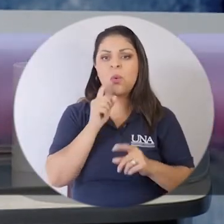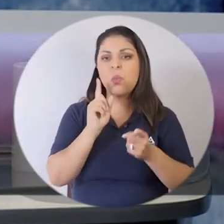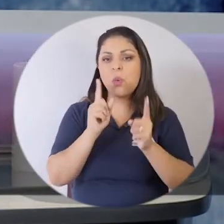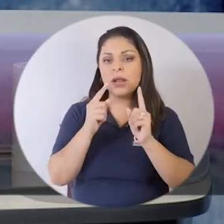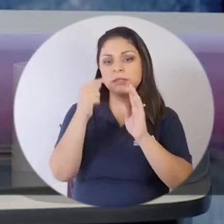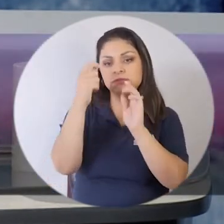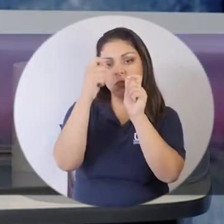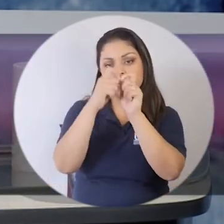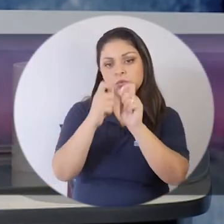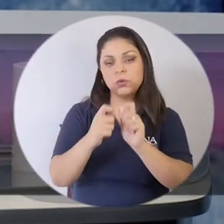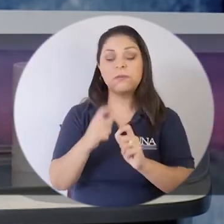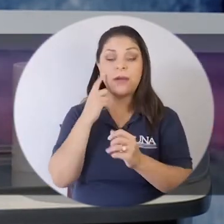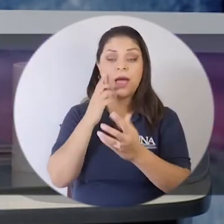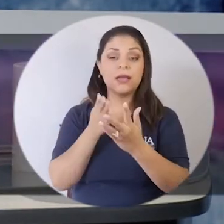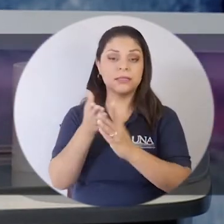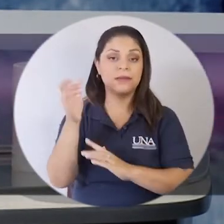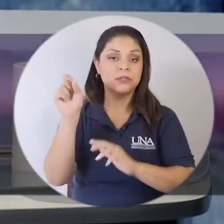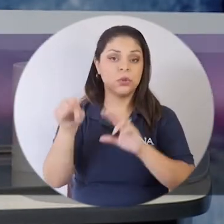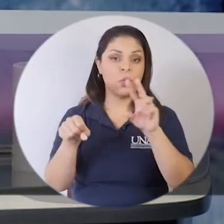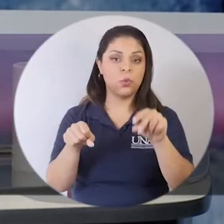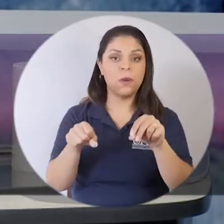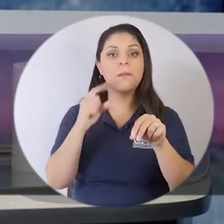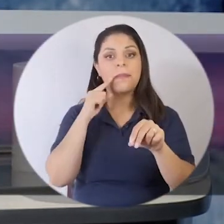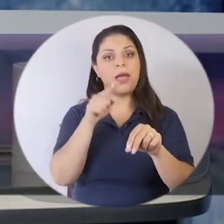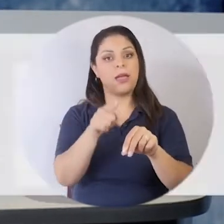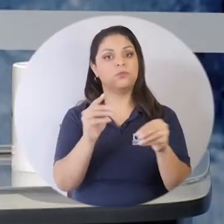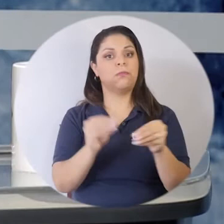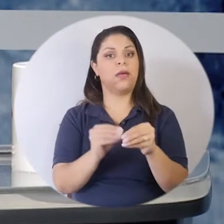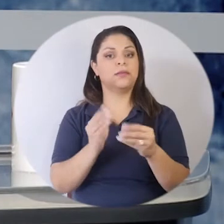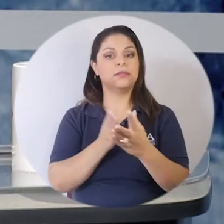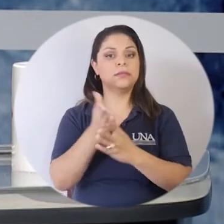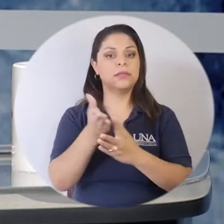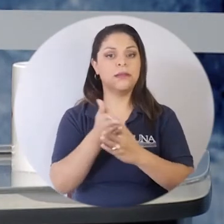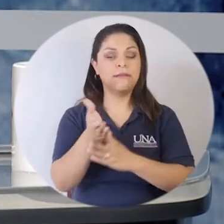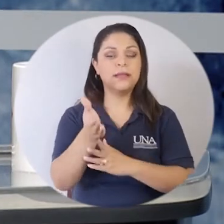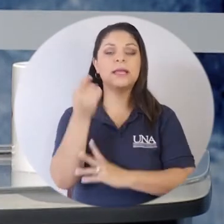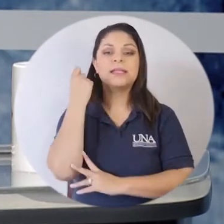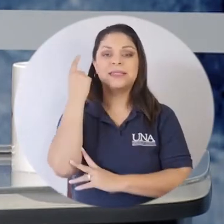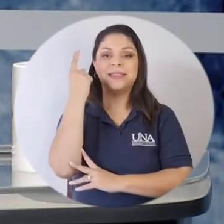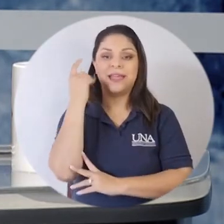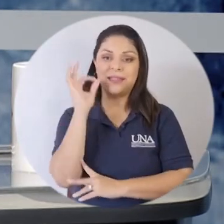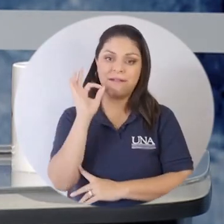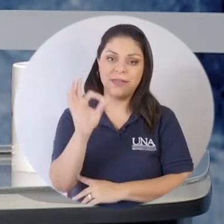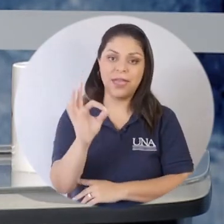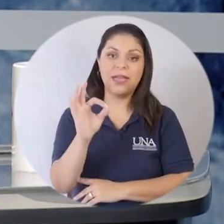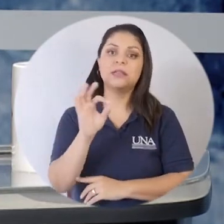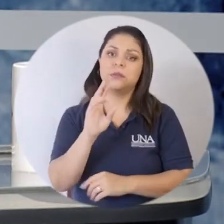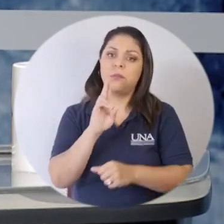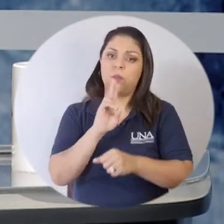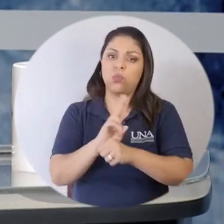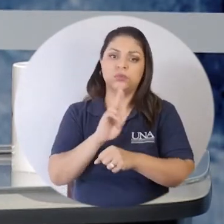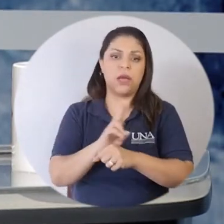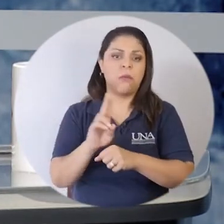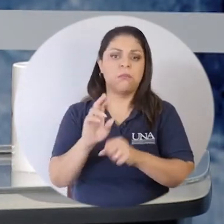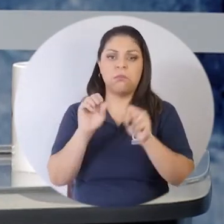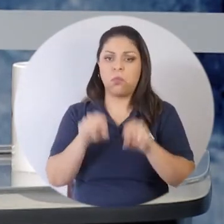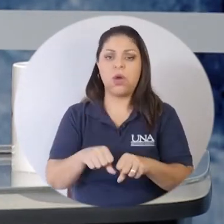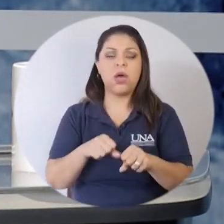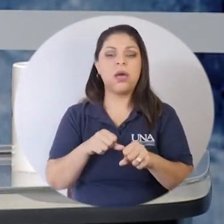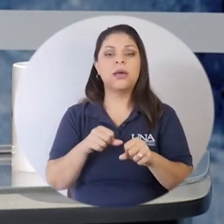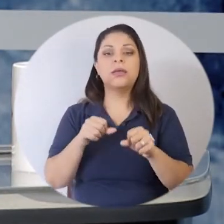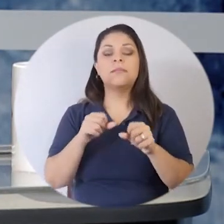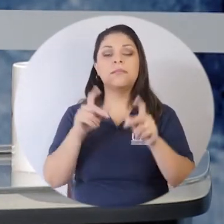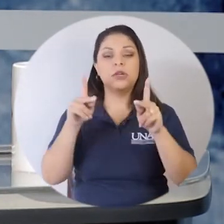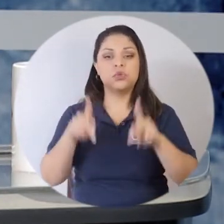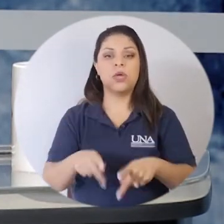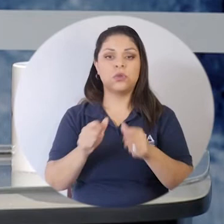que esa información sea todavía más accesible, que sea comprensible, que sea utilizable por